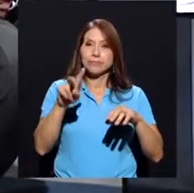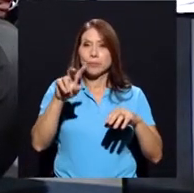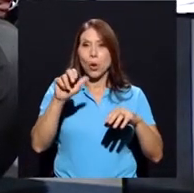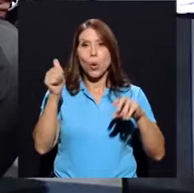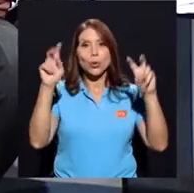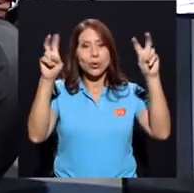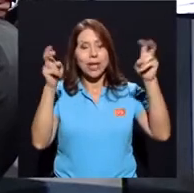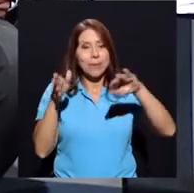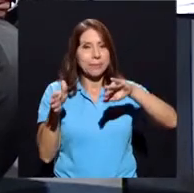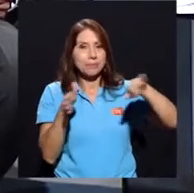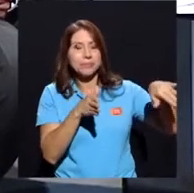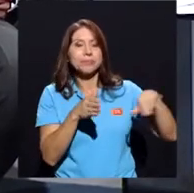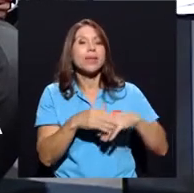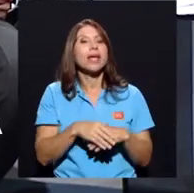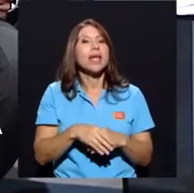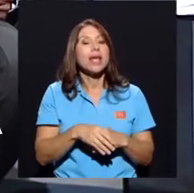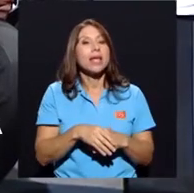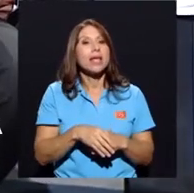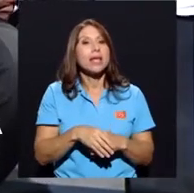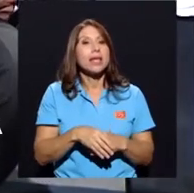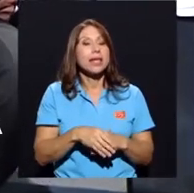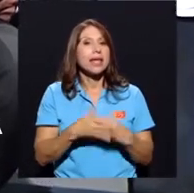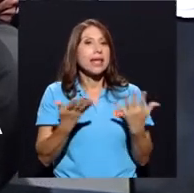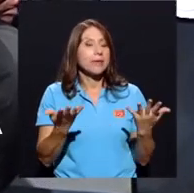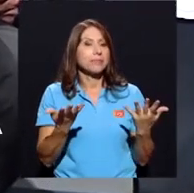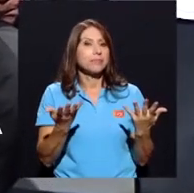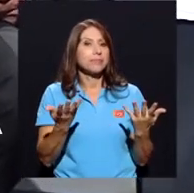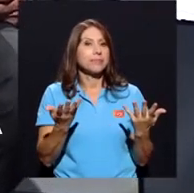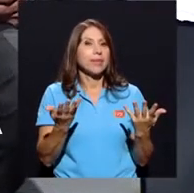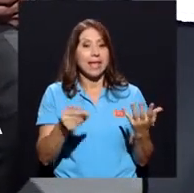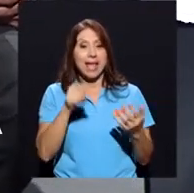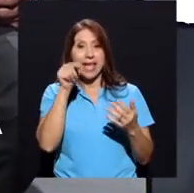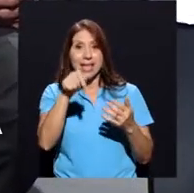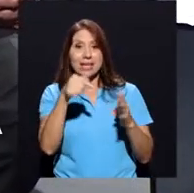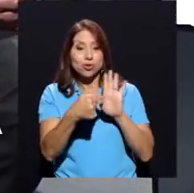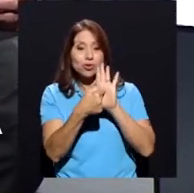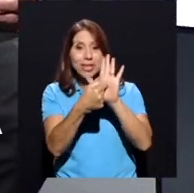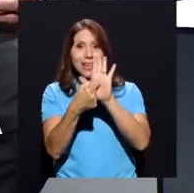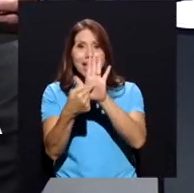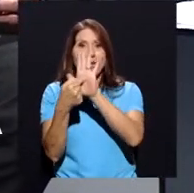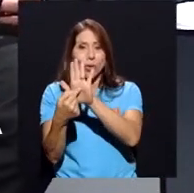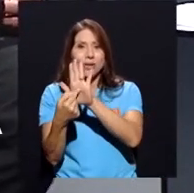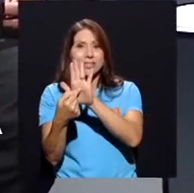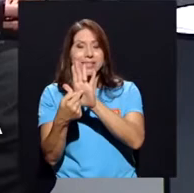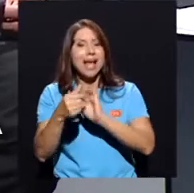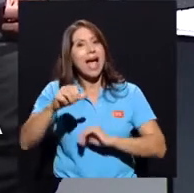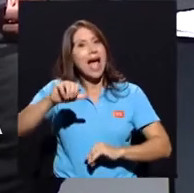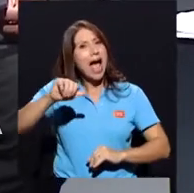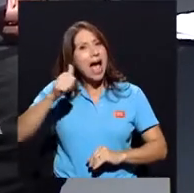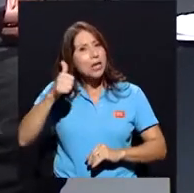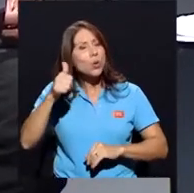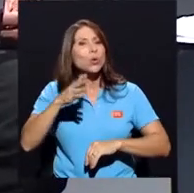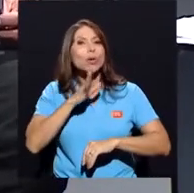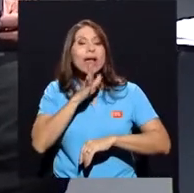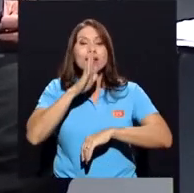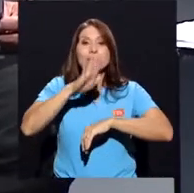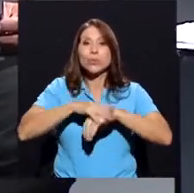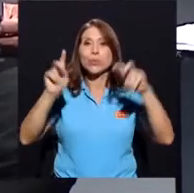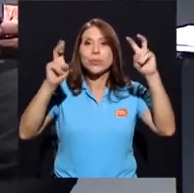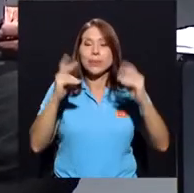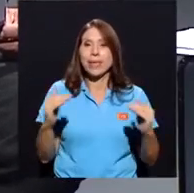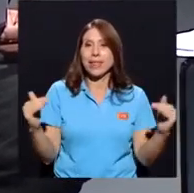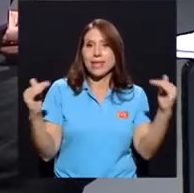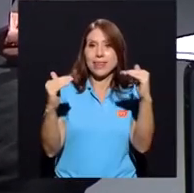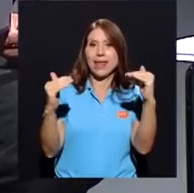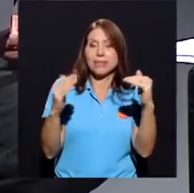es este que dentro de estos indicadores hay otro que se refiere al tema de equidad y hablábamos